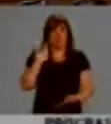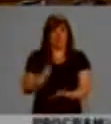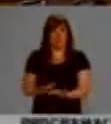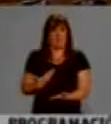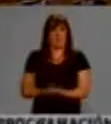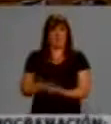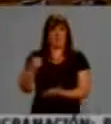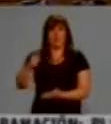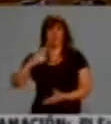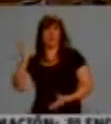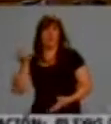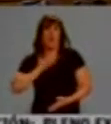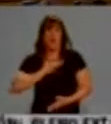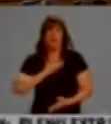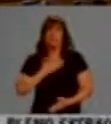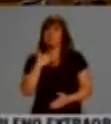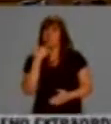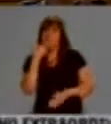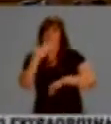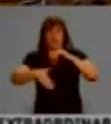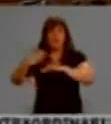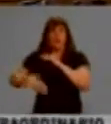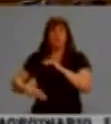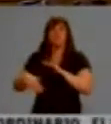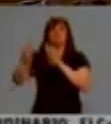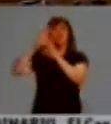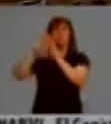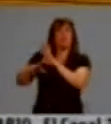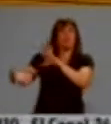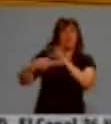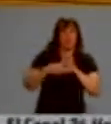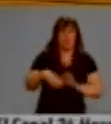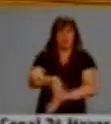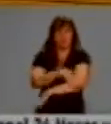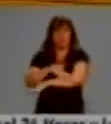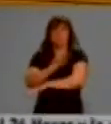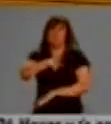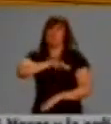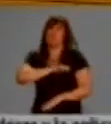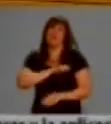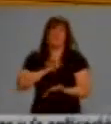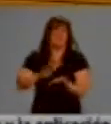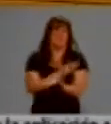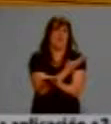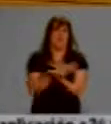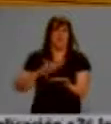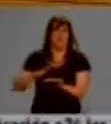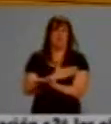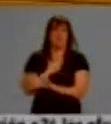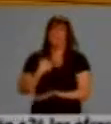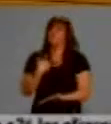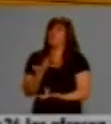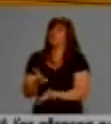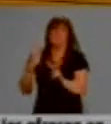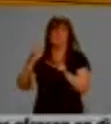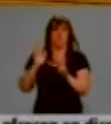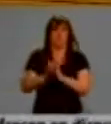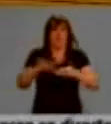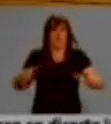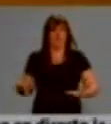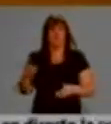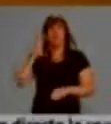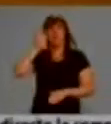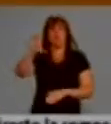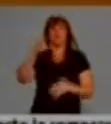de esto afecta, limita o condiciona al Gobierno de España. No permitiré que la agenda de un país con cerca de 6 millones